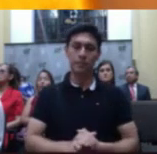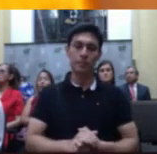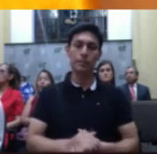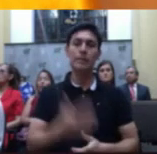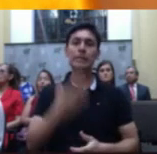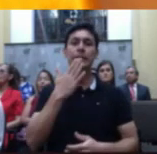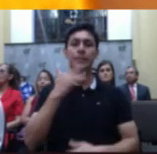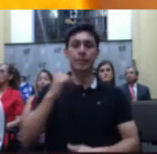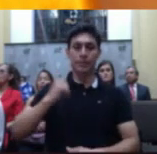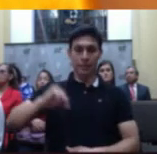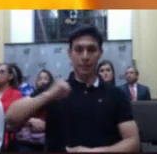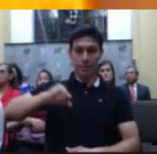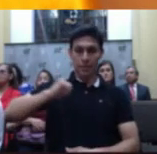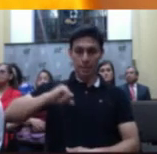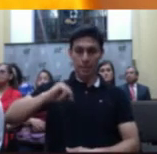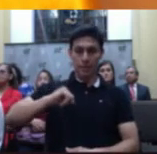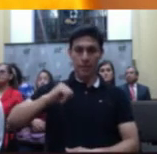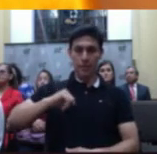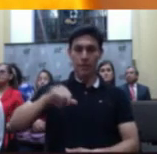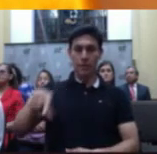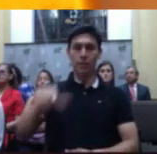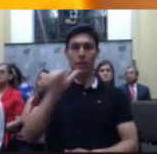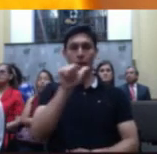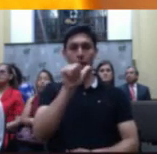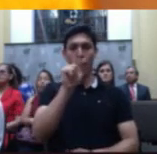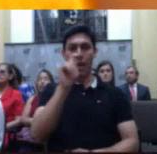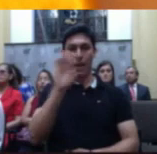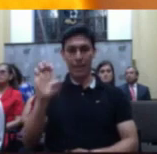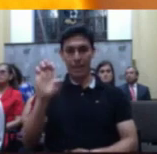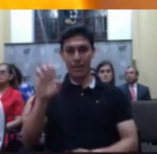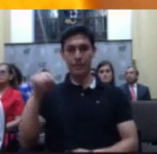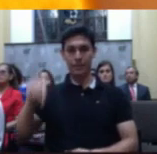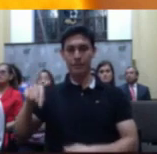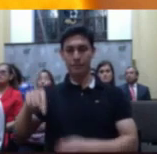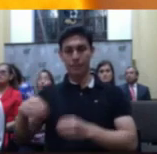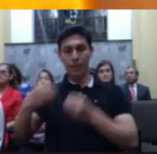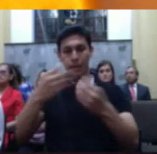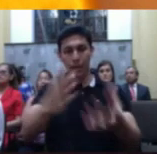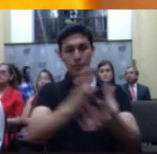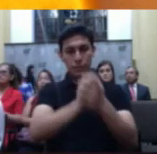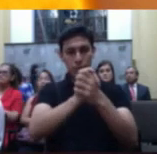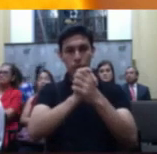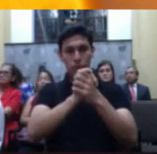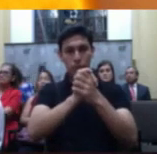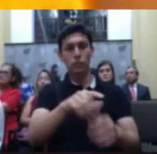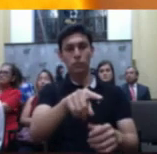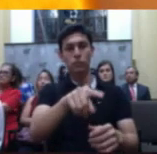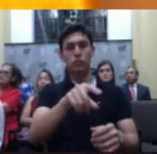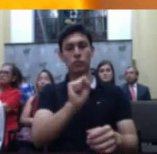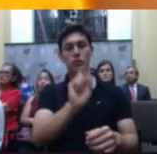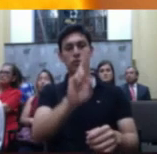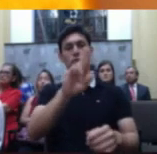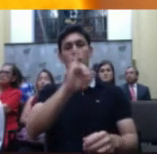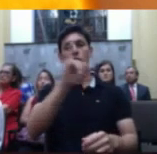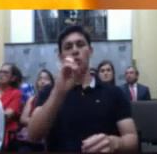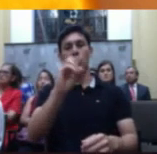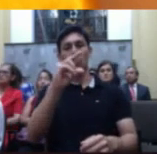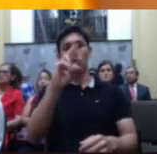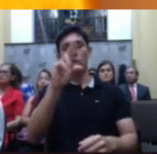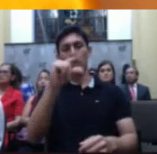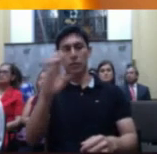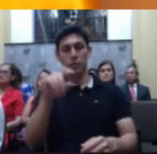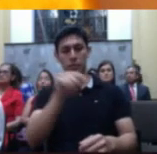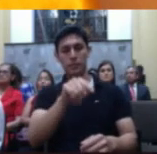del alcalde de distrito de ATE. Saludo al señor Jorge Muñoz Wells, alcalde de distrito de Miraflores,